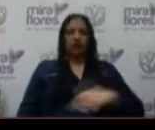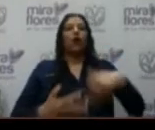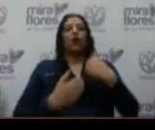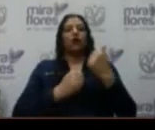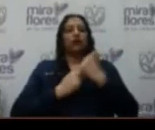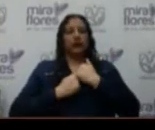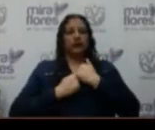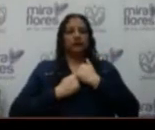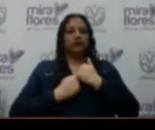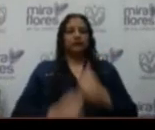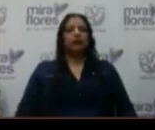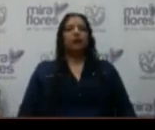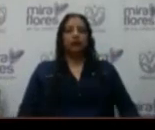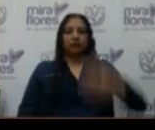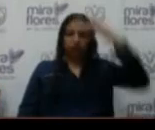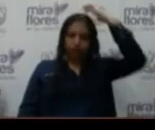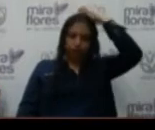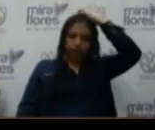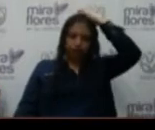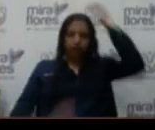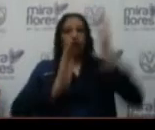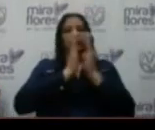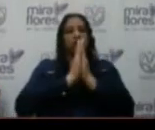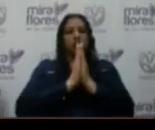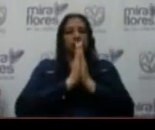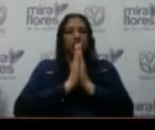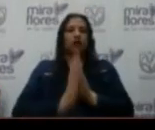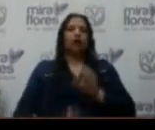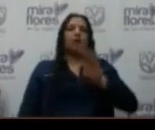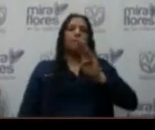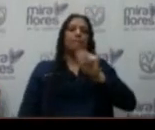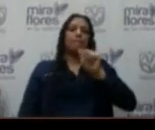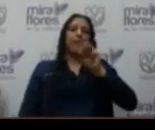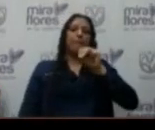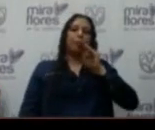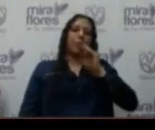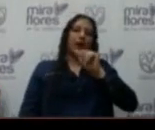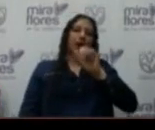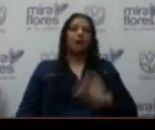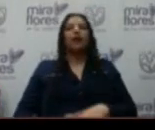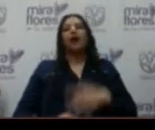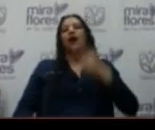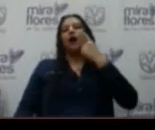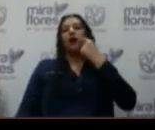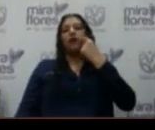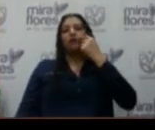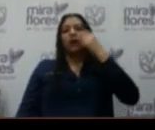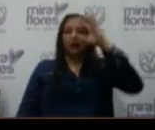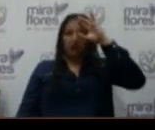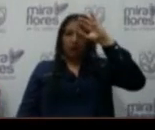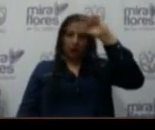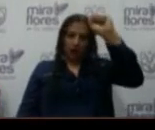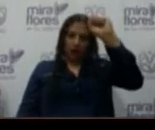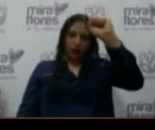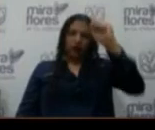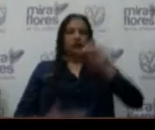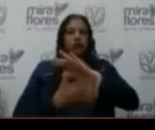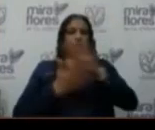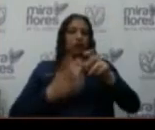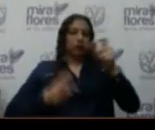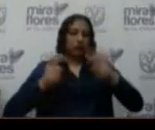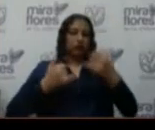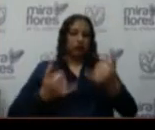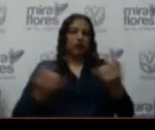Armadas, monseñor Luis Bambarén Gastelumendi, señores embajadores y miembros del cuerpo diplomático acreditados en el